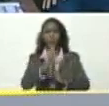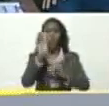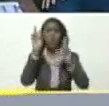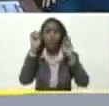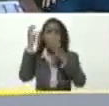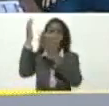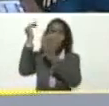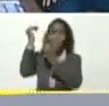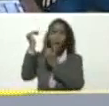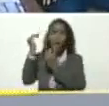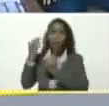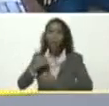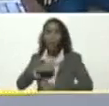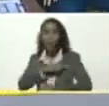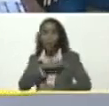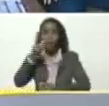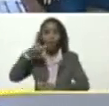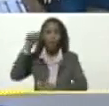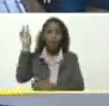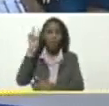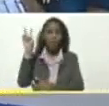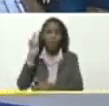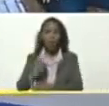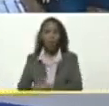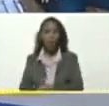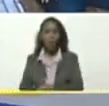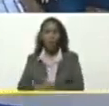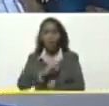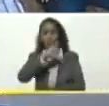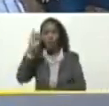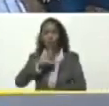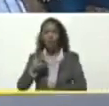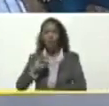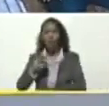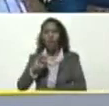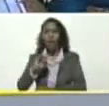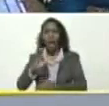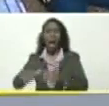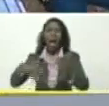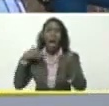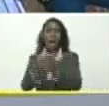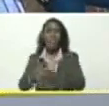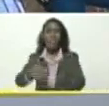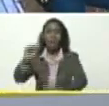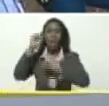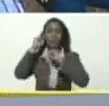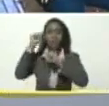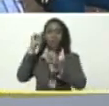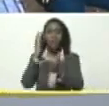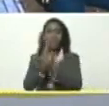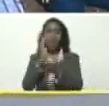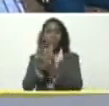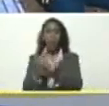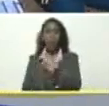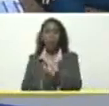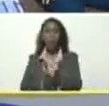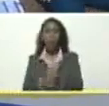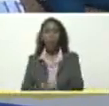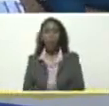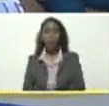esperanza en nuestra Venezuela. Zulia, hasta la victoria siempre, hermano.